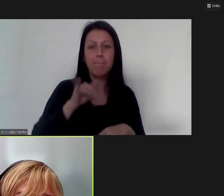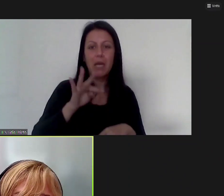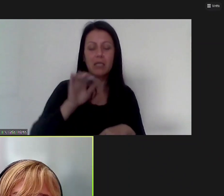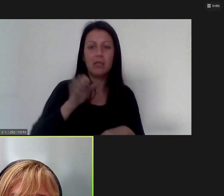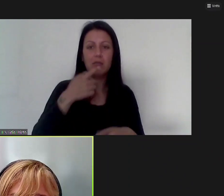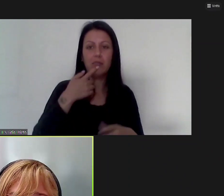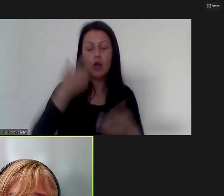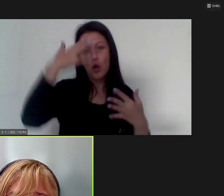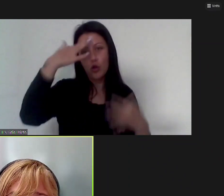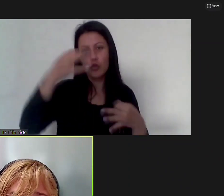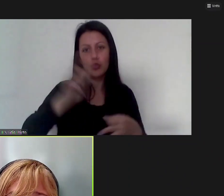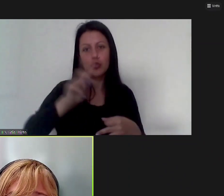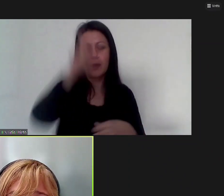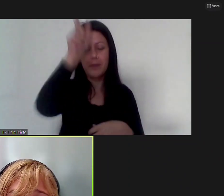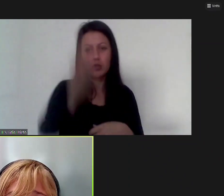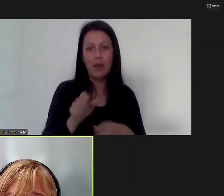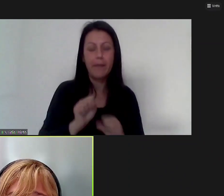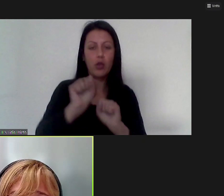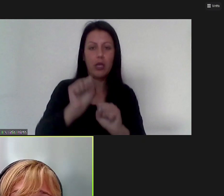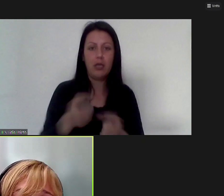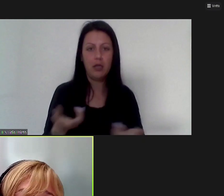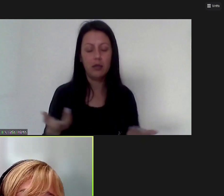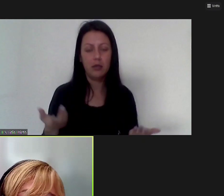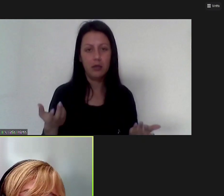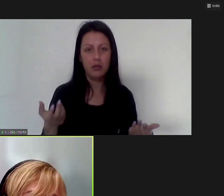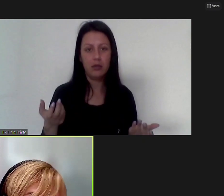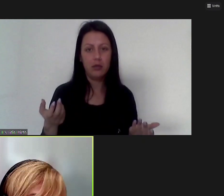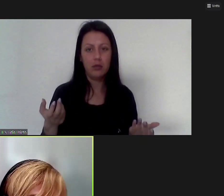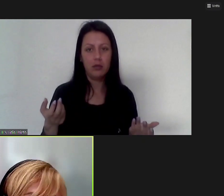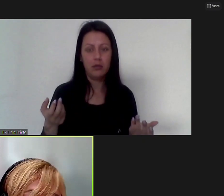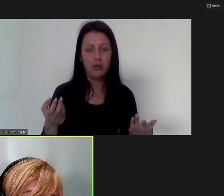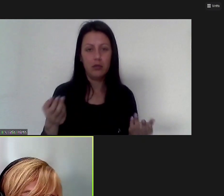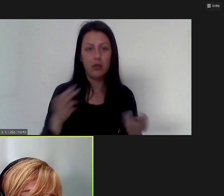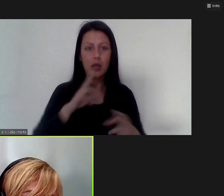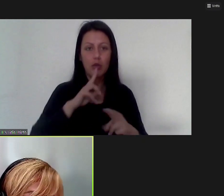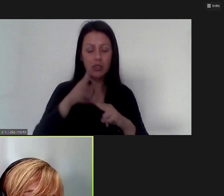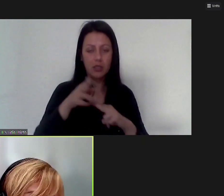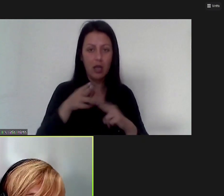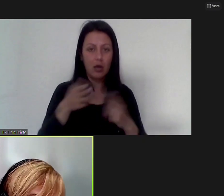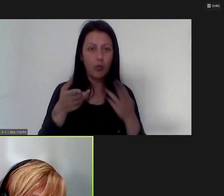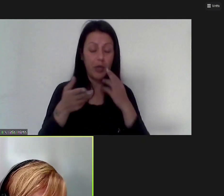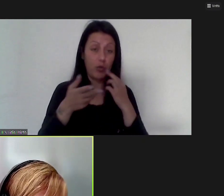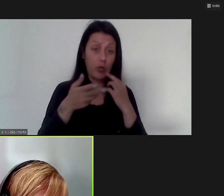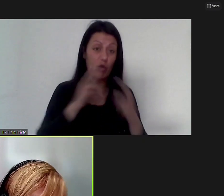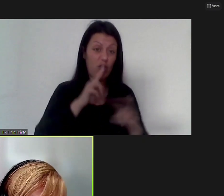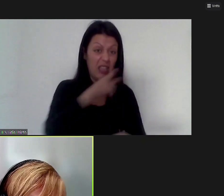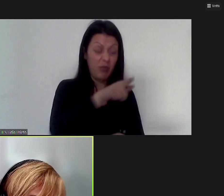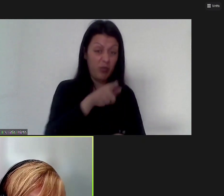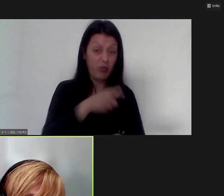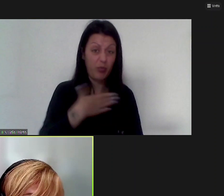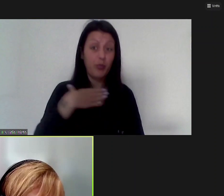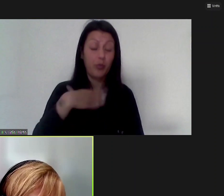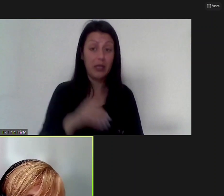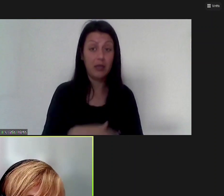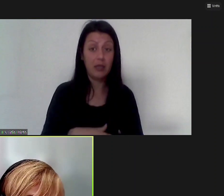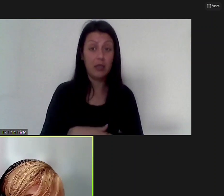que bloqueemos a una persona. Le estaba contestando yo para dejarlo en público, pero lo podéis comentar vosotros. Porque entendemos que es una